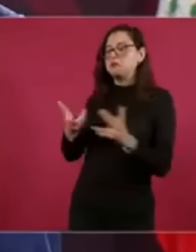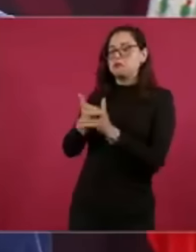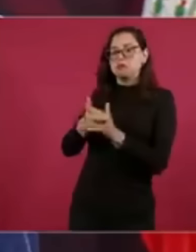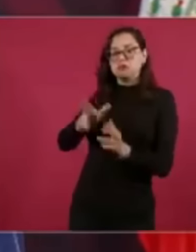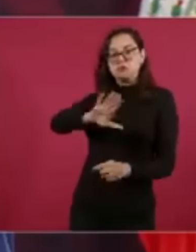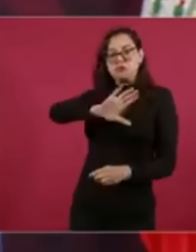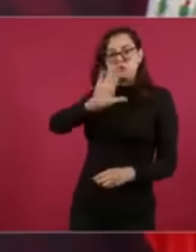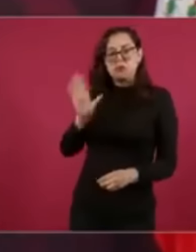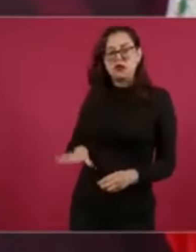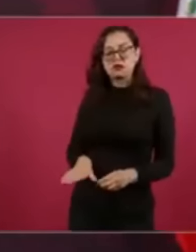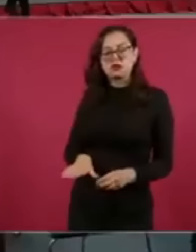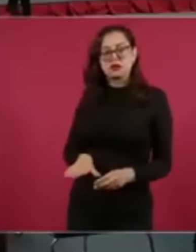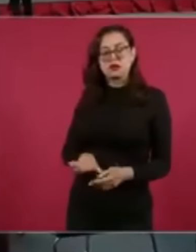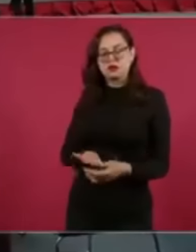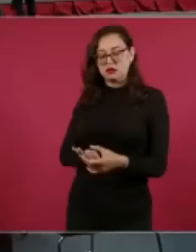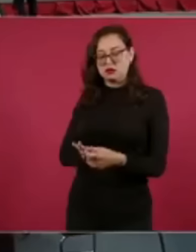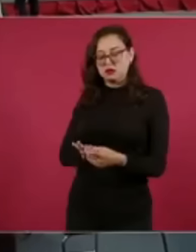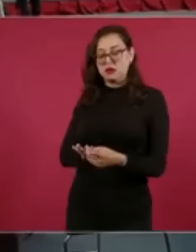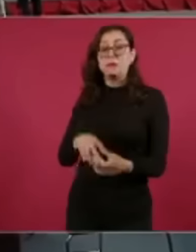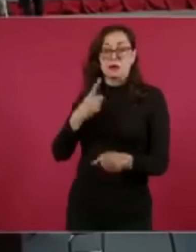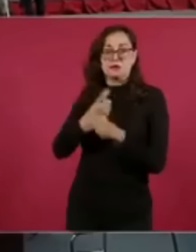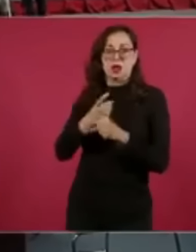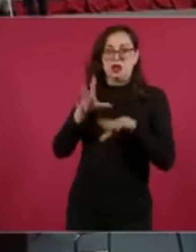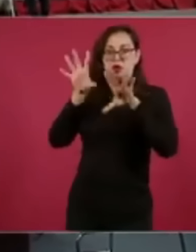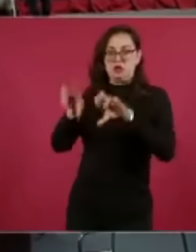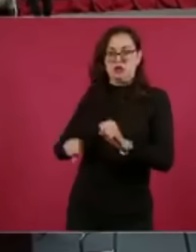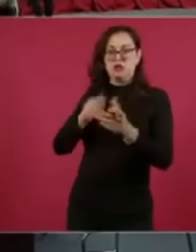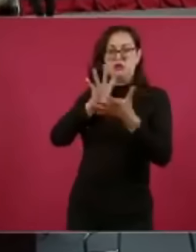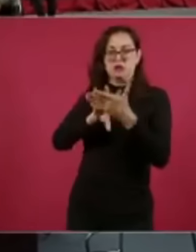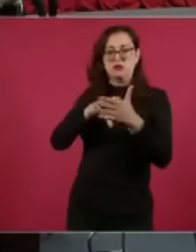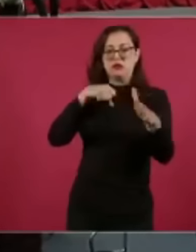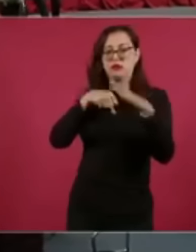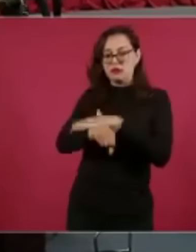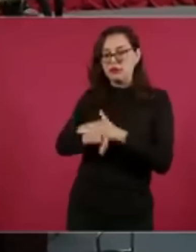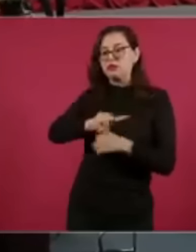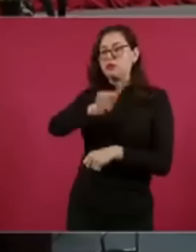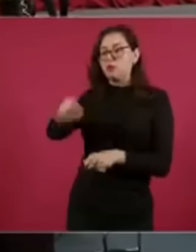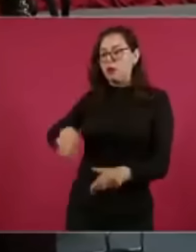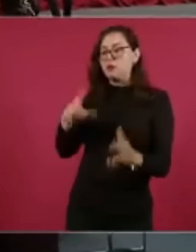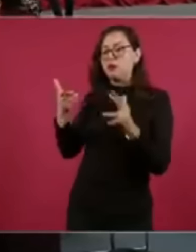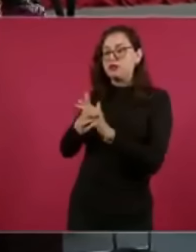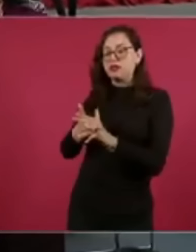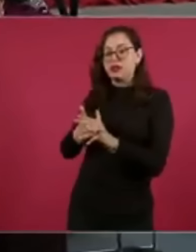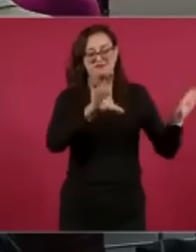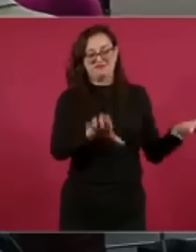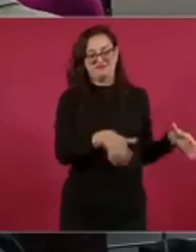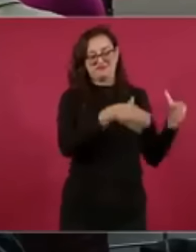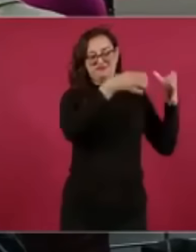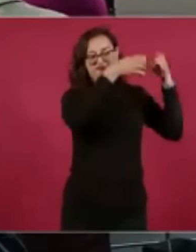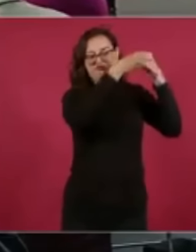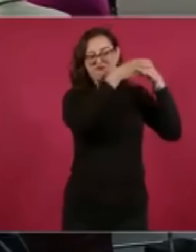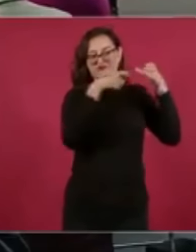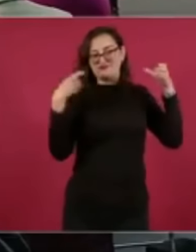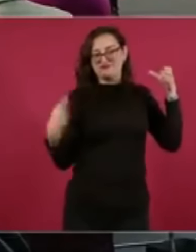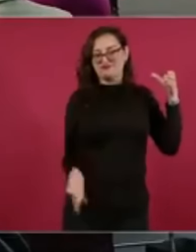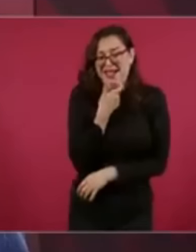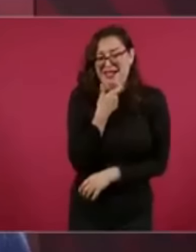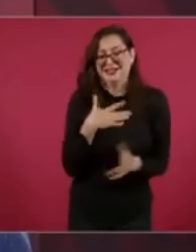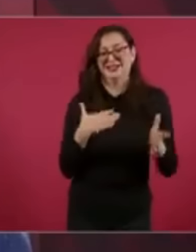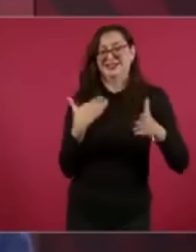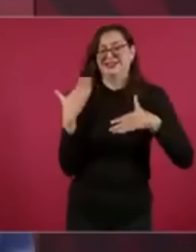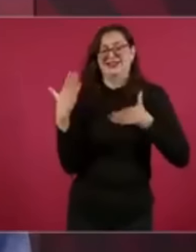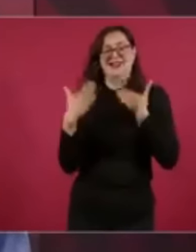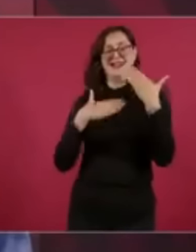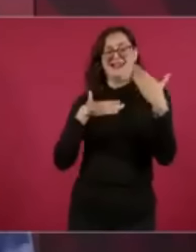Primero la detención y luego el asesinato de Francisco I. Madero. Los fifís. Esto está en la historia.